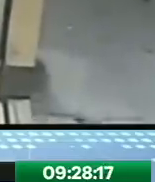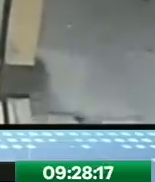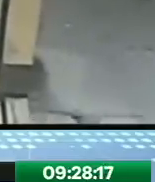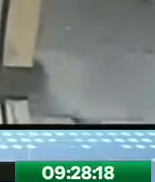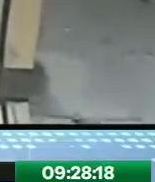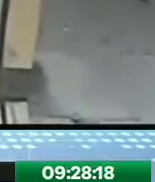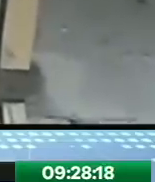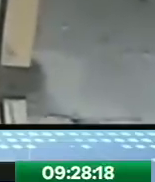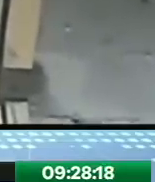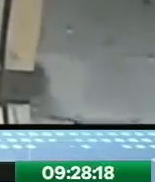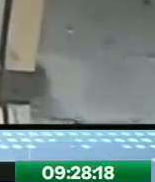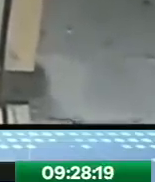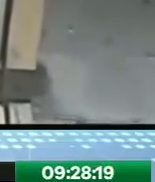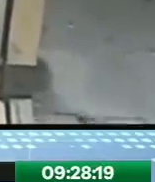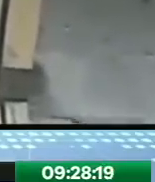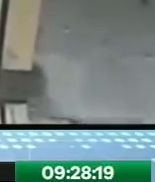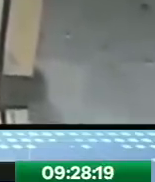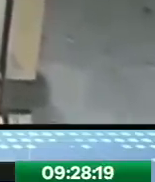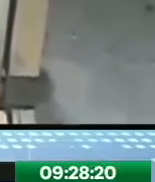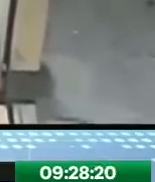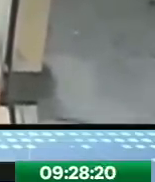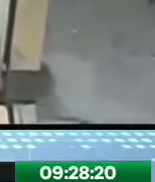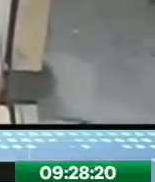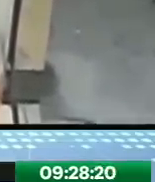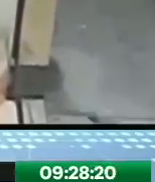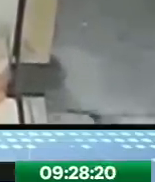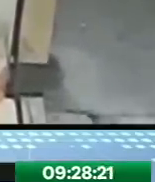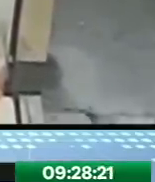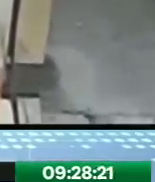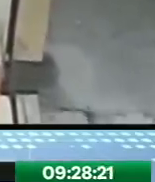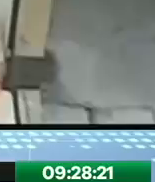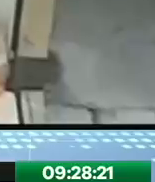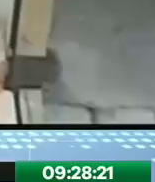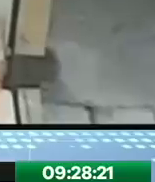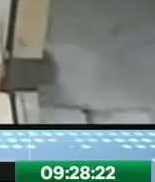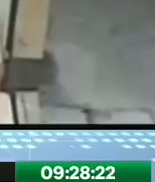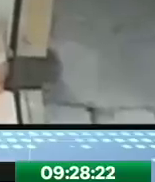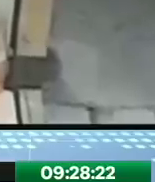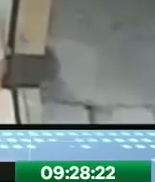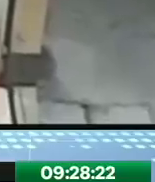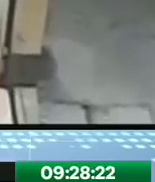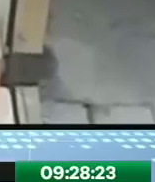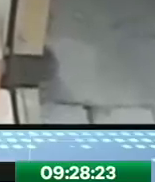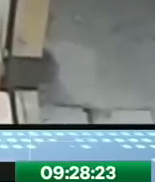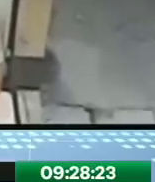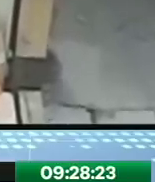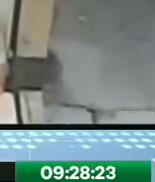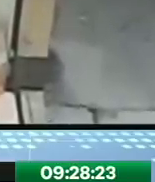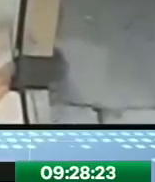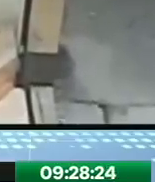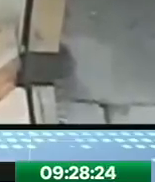Guayaquil, que como mencionó el ciudadano hace pocos instantes, les han robado hasta las cámaras de vigilancia que han